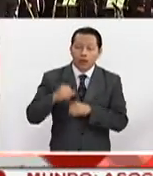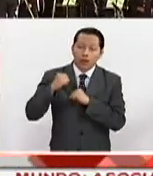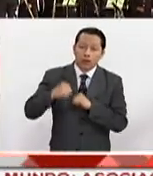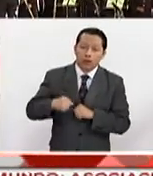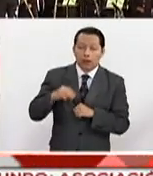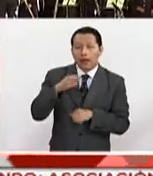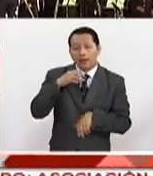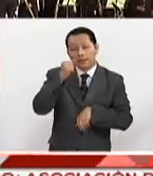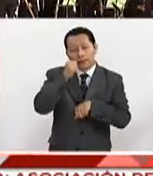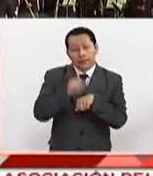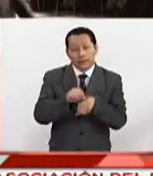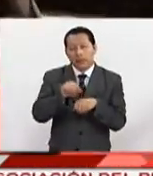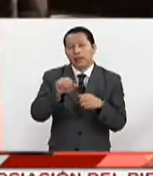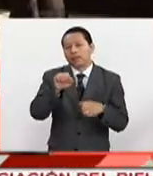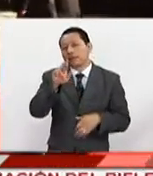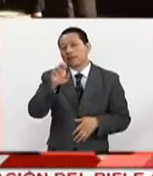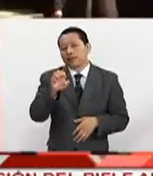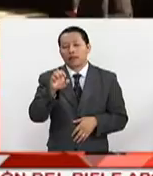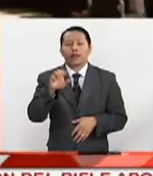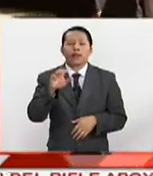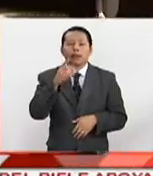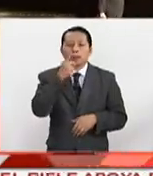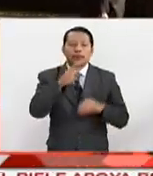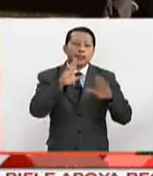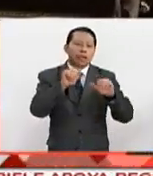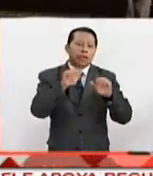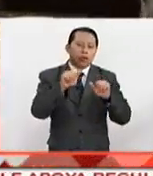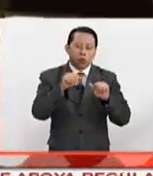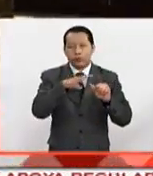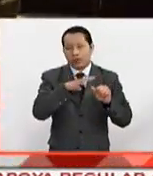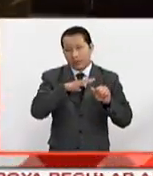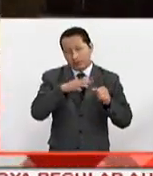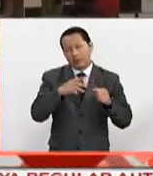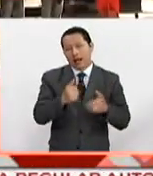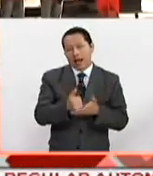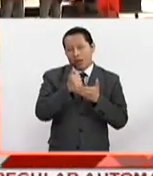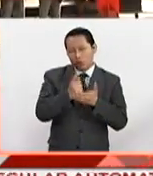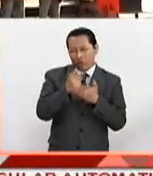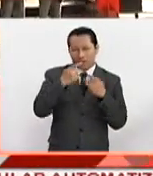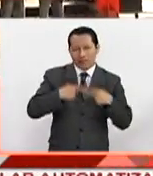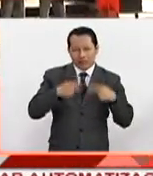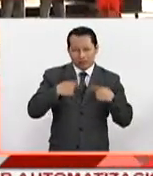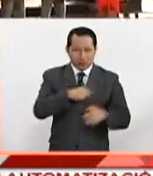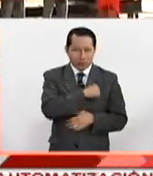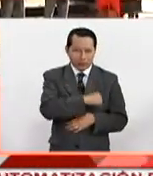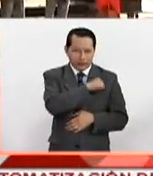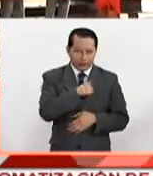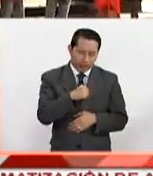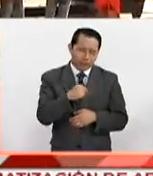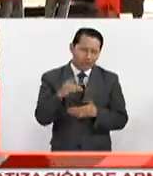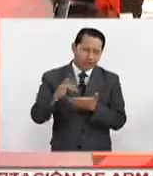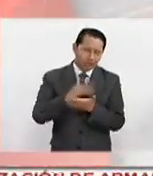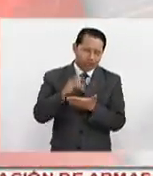Autoridades de la Secretaría de Relaciones Exteriores despidieron a brigadistas de Suiza que apoyaron en las labores de